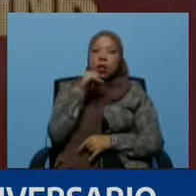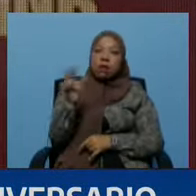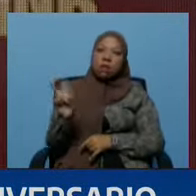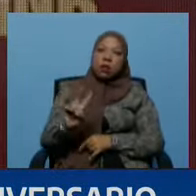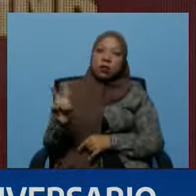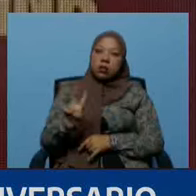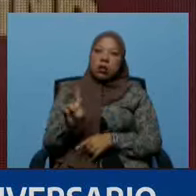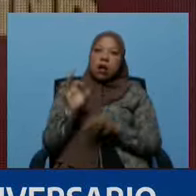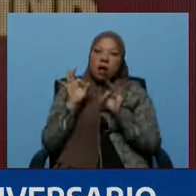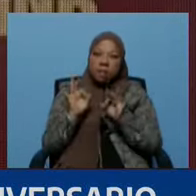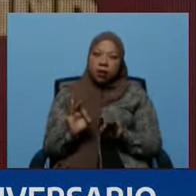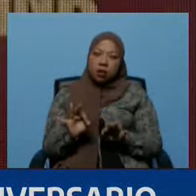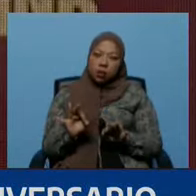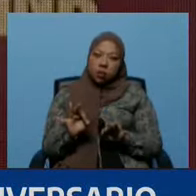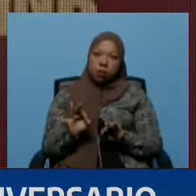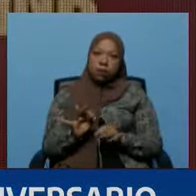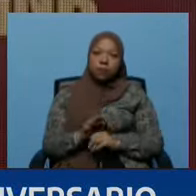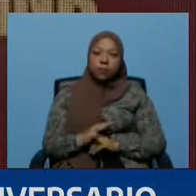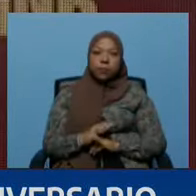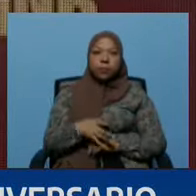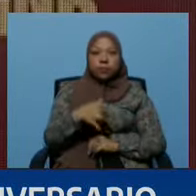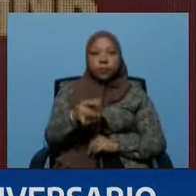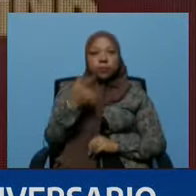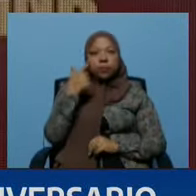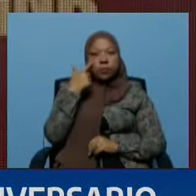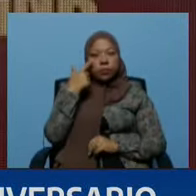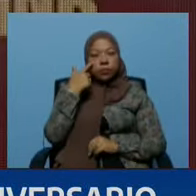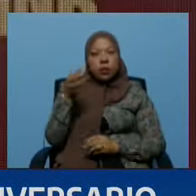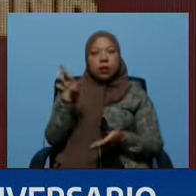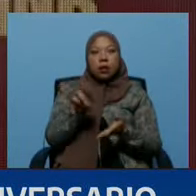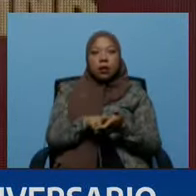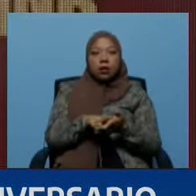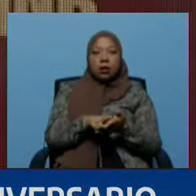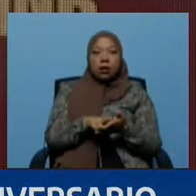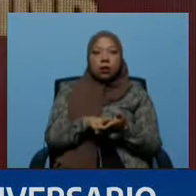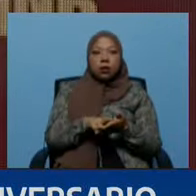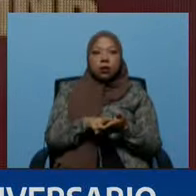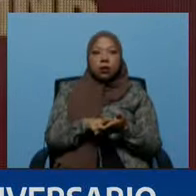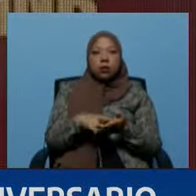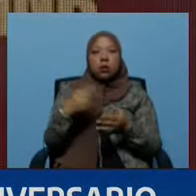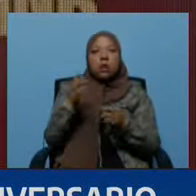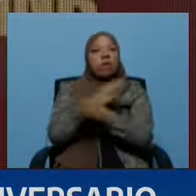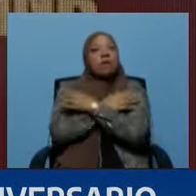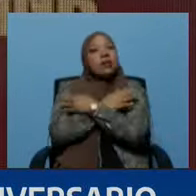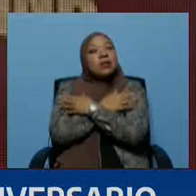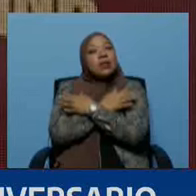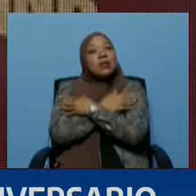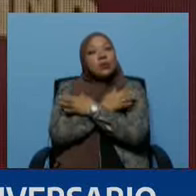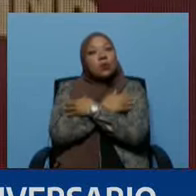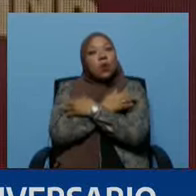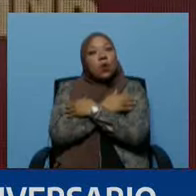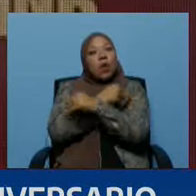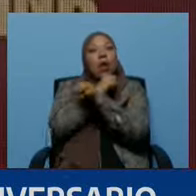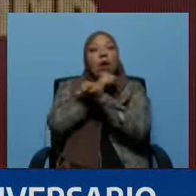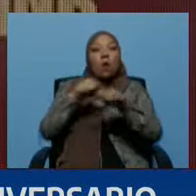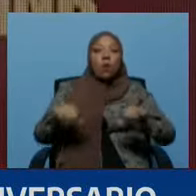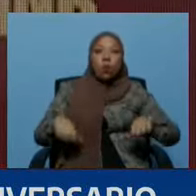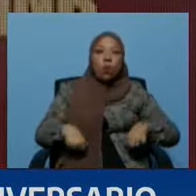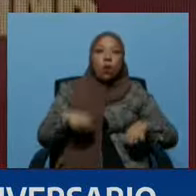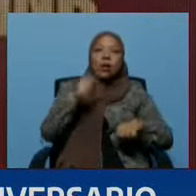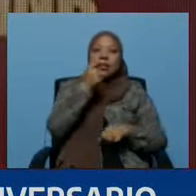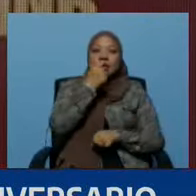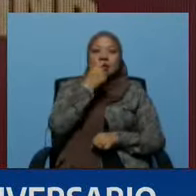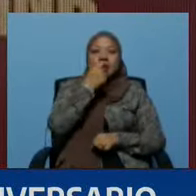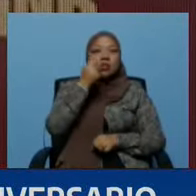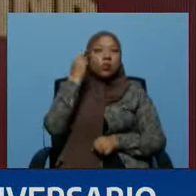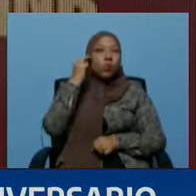pero particularmente, y tengo yo que reiterarlo, mis felicitaciones a la Guardia Nacional Bolivariana,